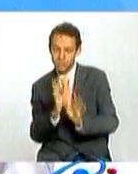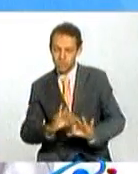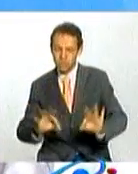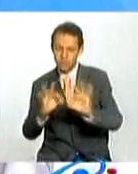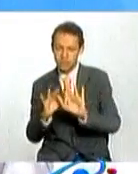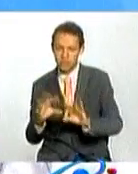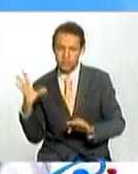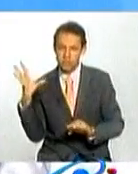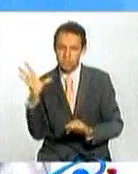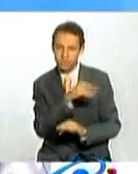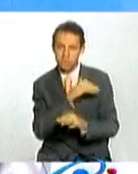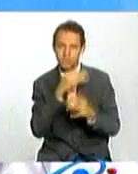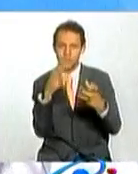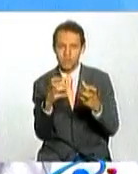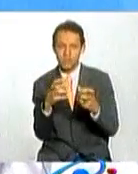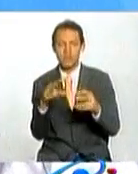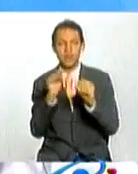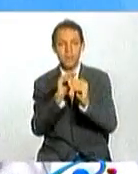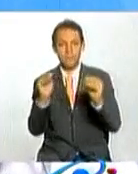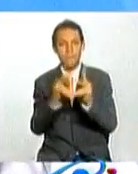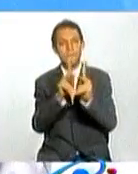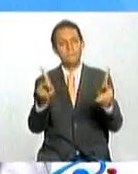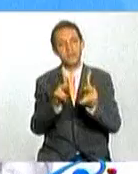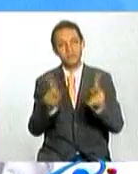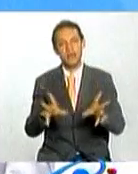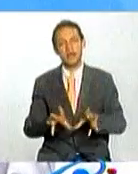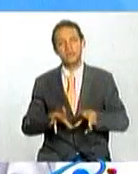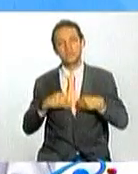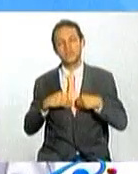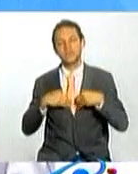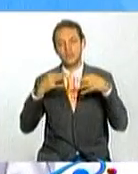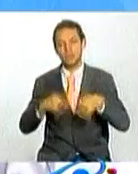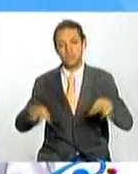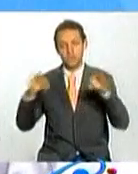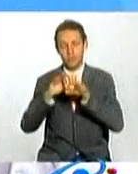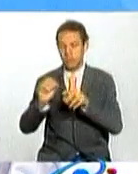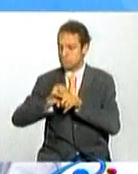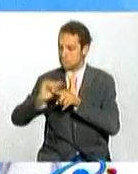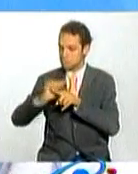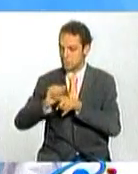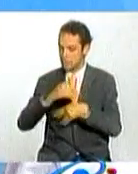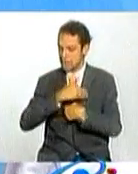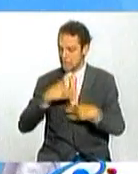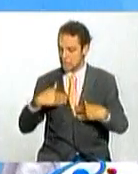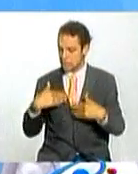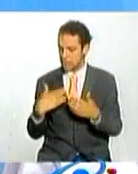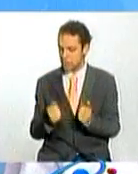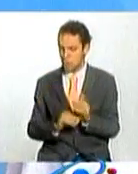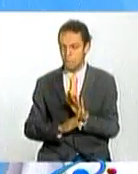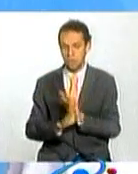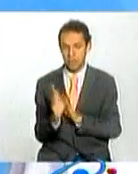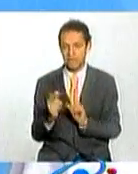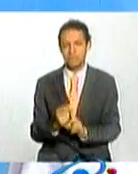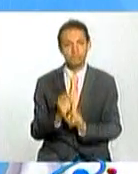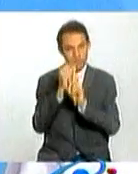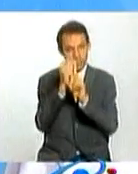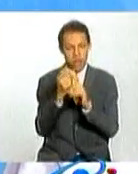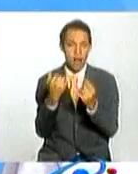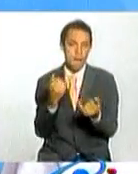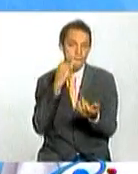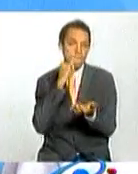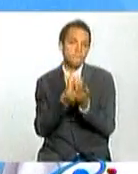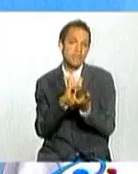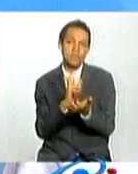nosotros queremos que todas las personas accedan a un método diagnóstico, en muchos casos pues particular, porque por obvias razones